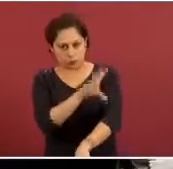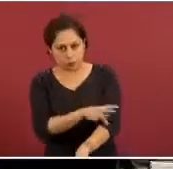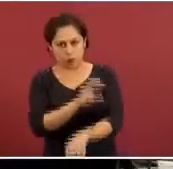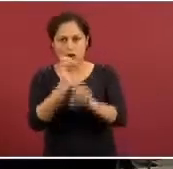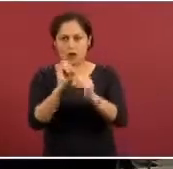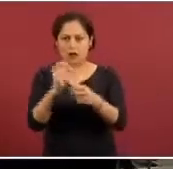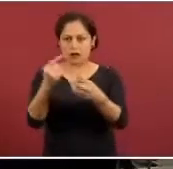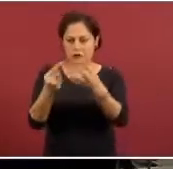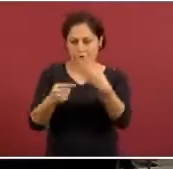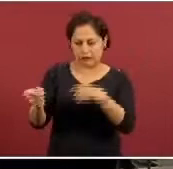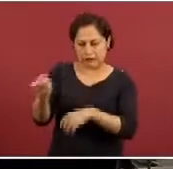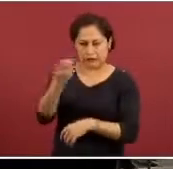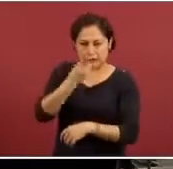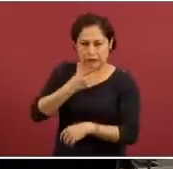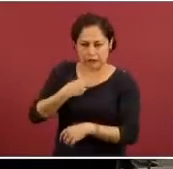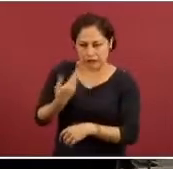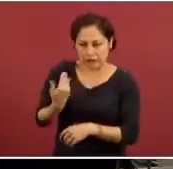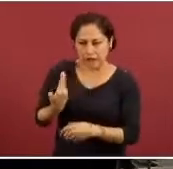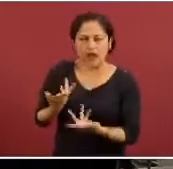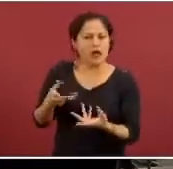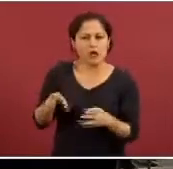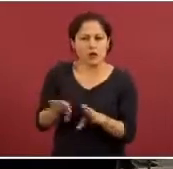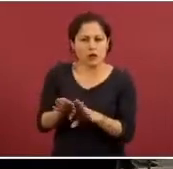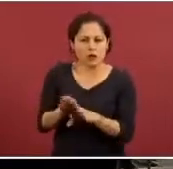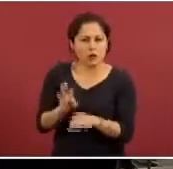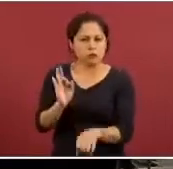que ha comentado? Gracias.